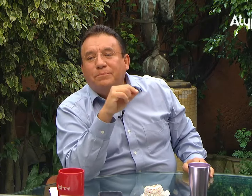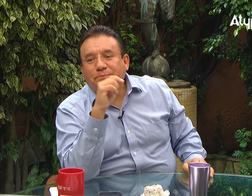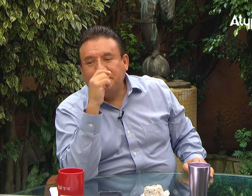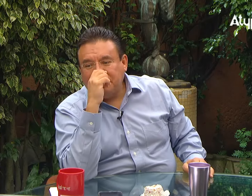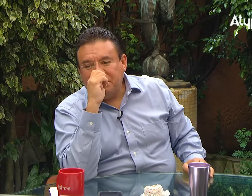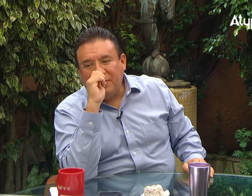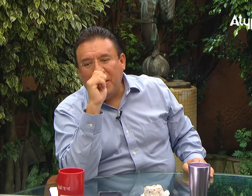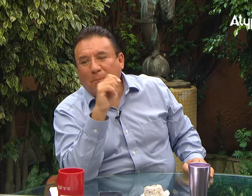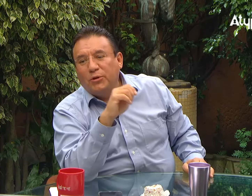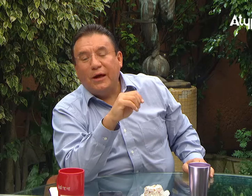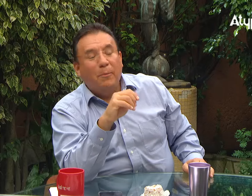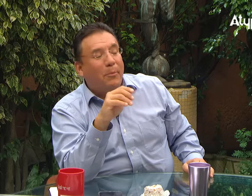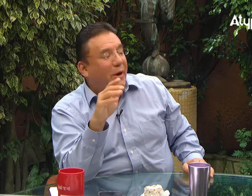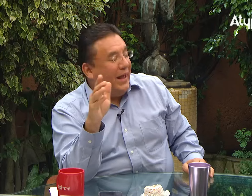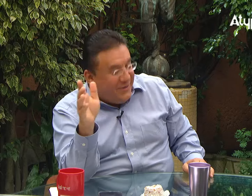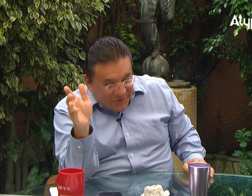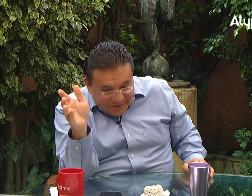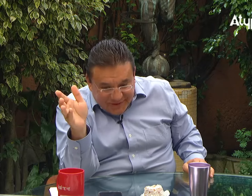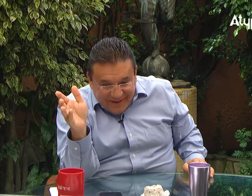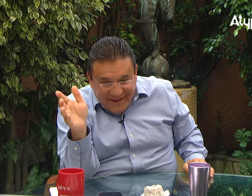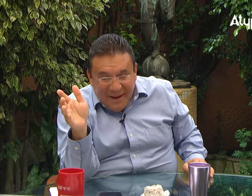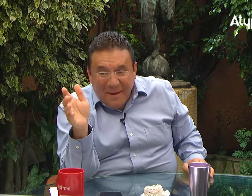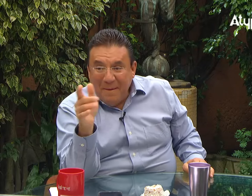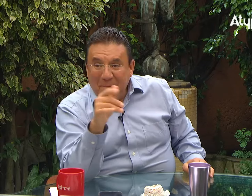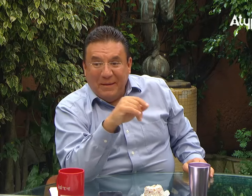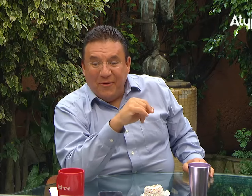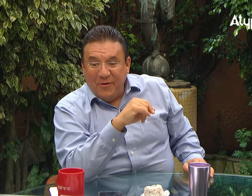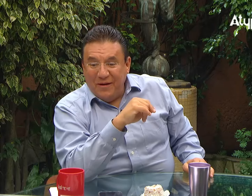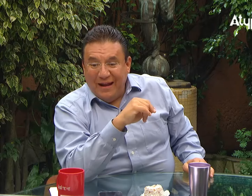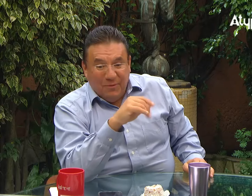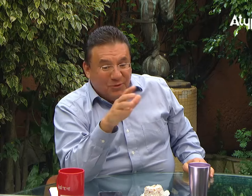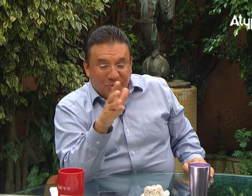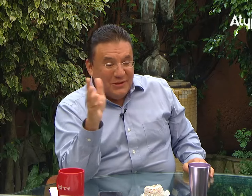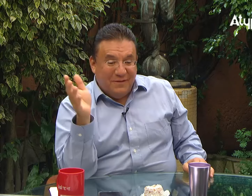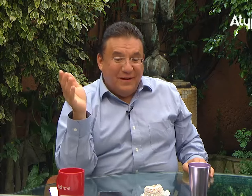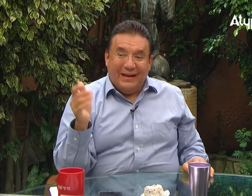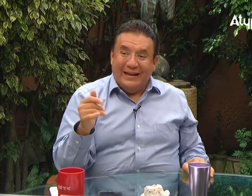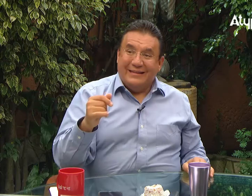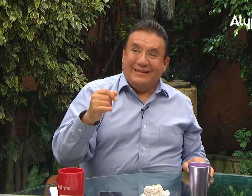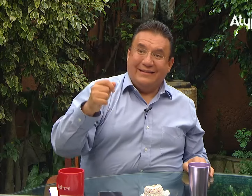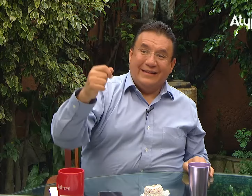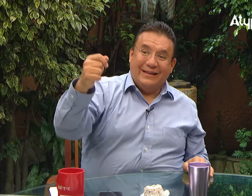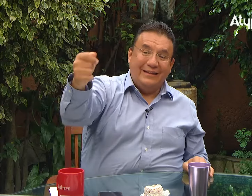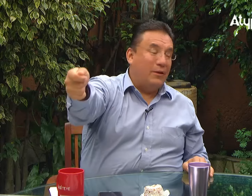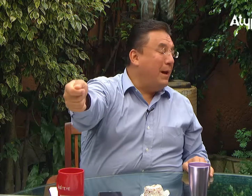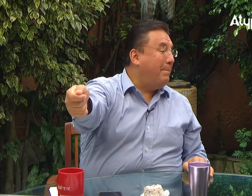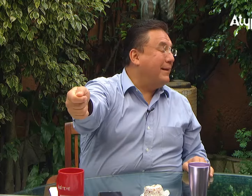Nunca lo escuchamos, es puro choro. Votaron por ellos. Totalmente. Pero el voto no significa que